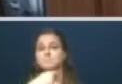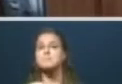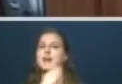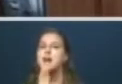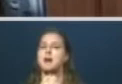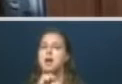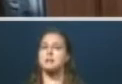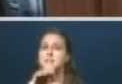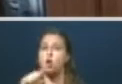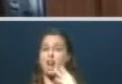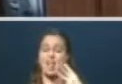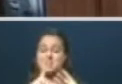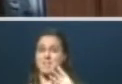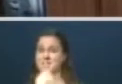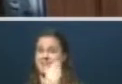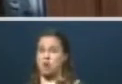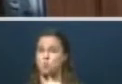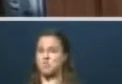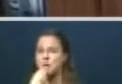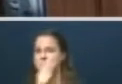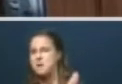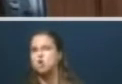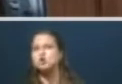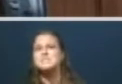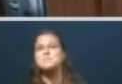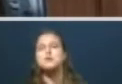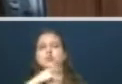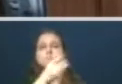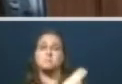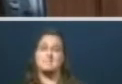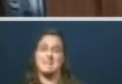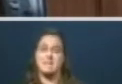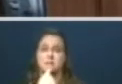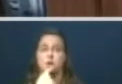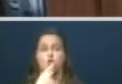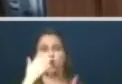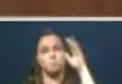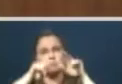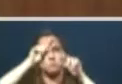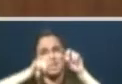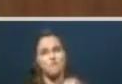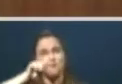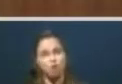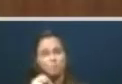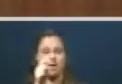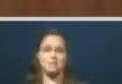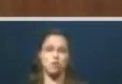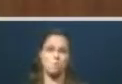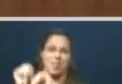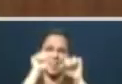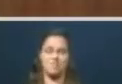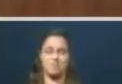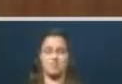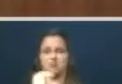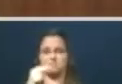león es la tercera comunidad de régimen común con mejores servicios sanitarios según el informe 2013 de la federación de asociaciones para la defensa de la sanidad pública